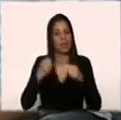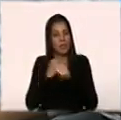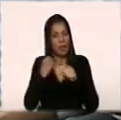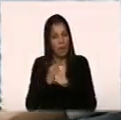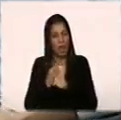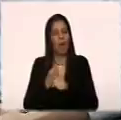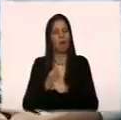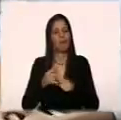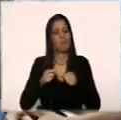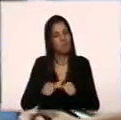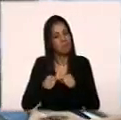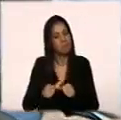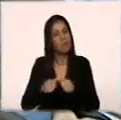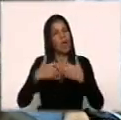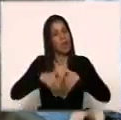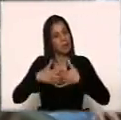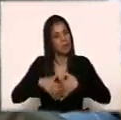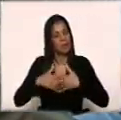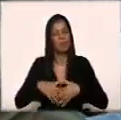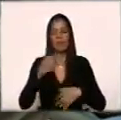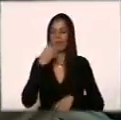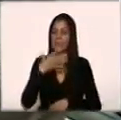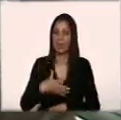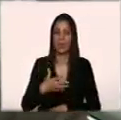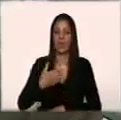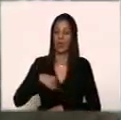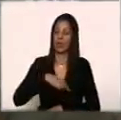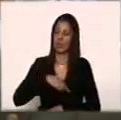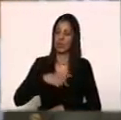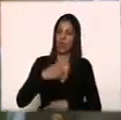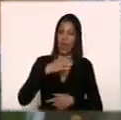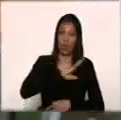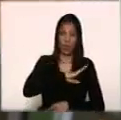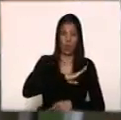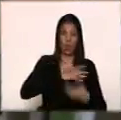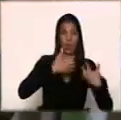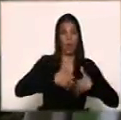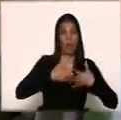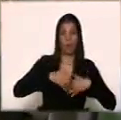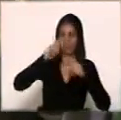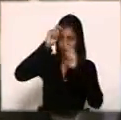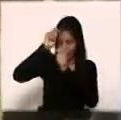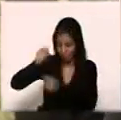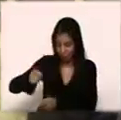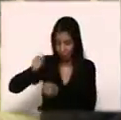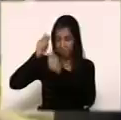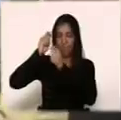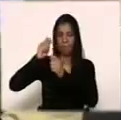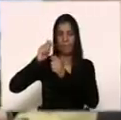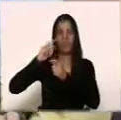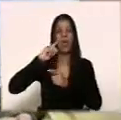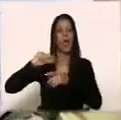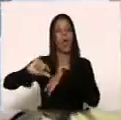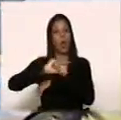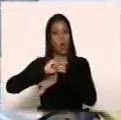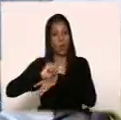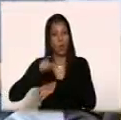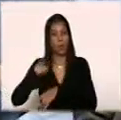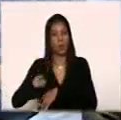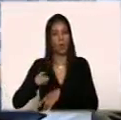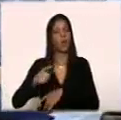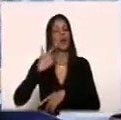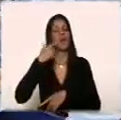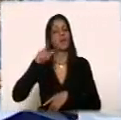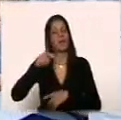producir. Los empresarios reconocemos a los trabajadores, reconocemos al gobierno